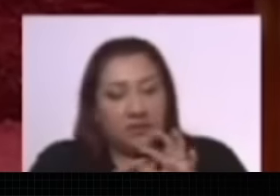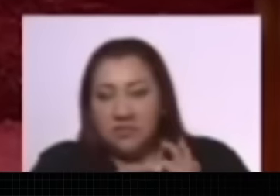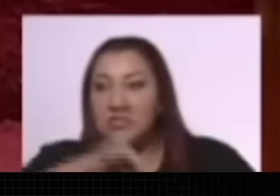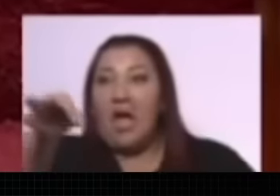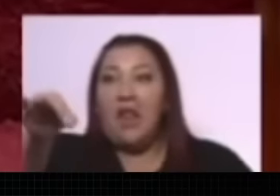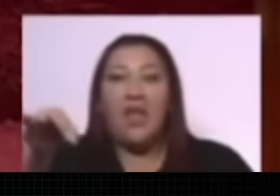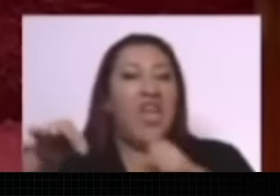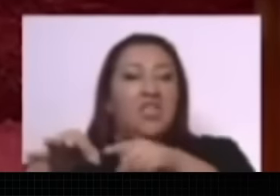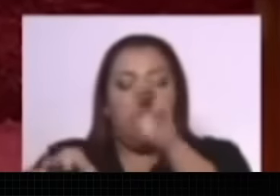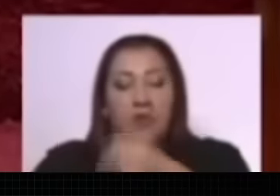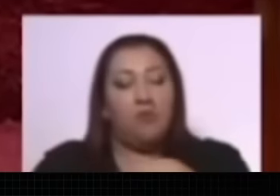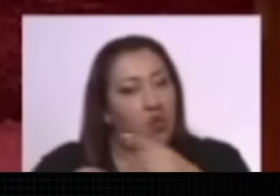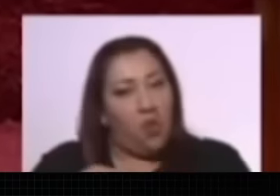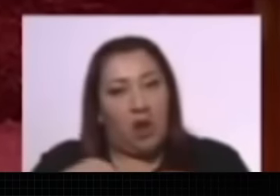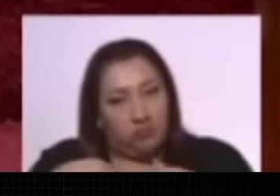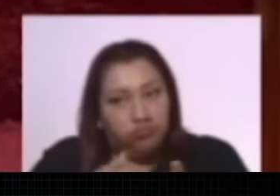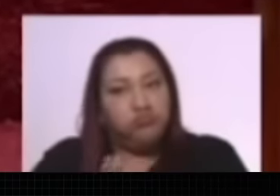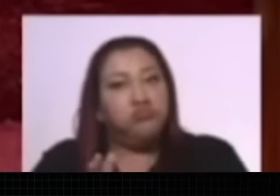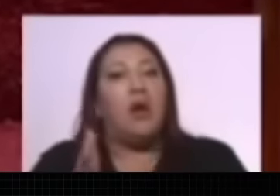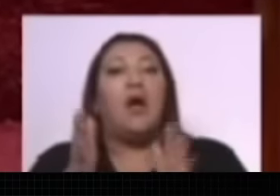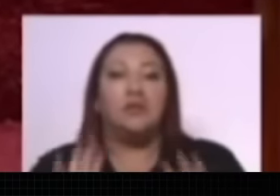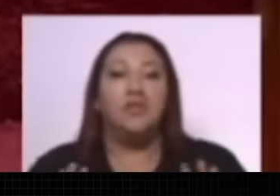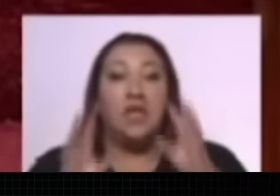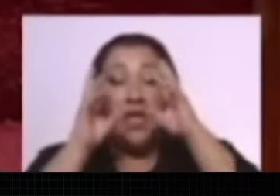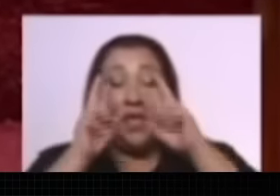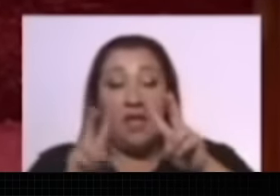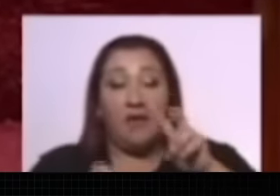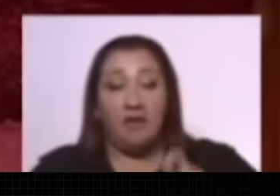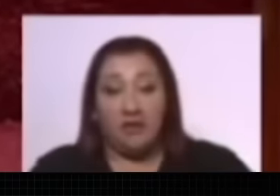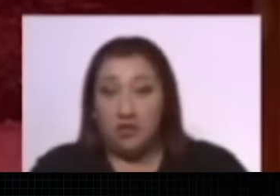y eso es lo que estamos evaluando ahora.